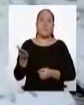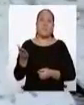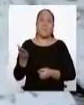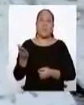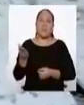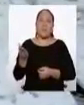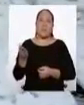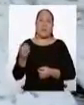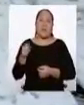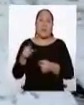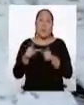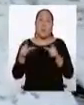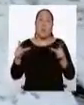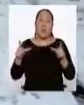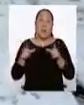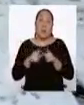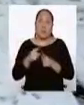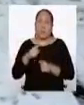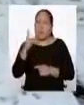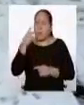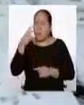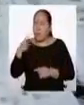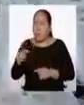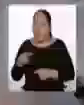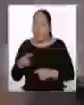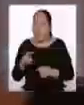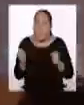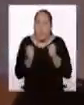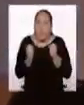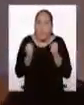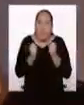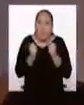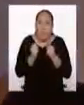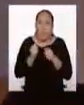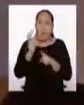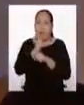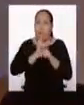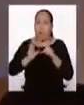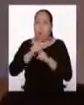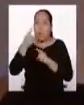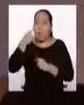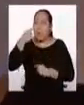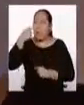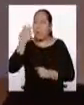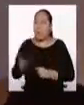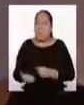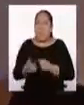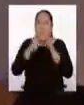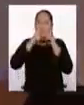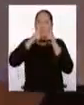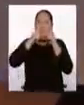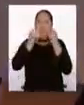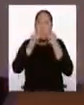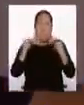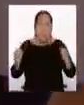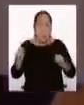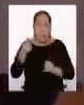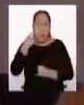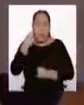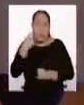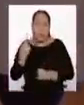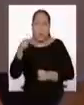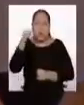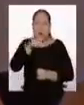temperaturas que nunca había llevado, lenguaje, idiomas que nunca había hablado, culturas que nunca había conocido y ahí es donde yo empiezo